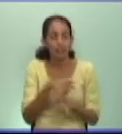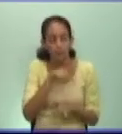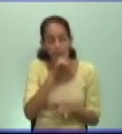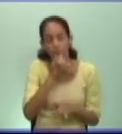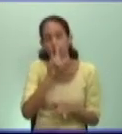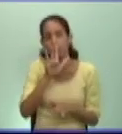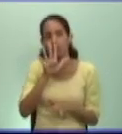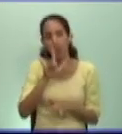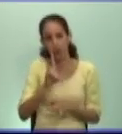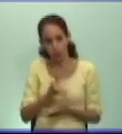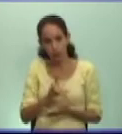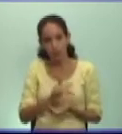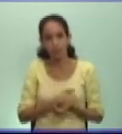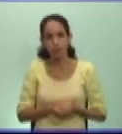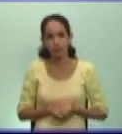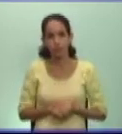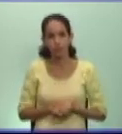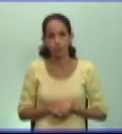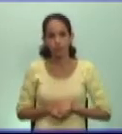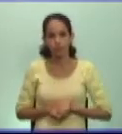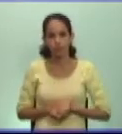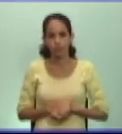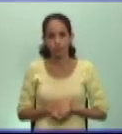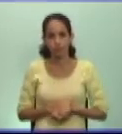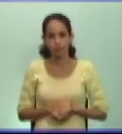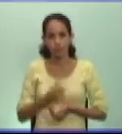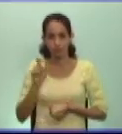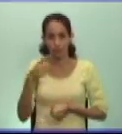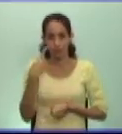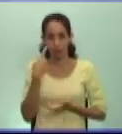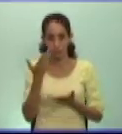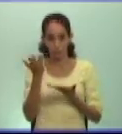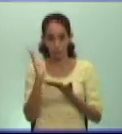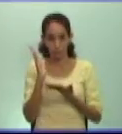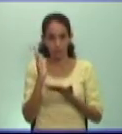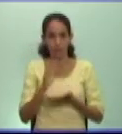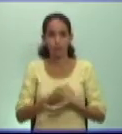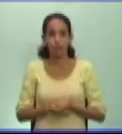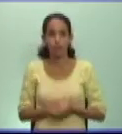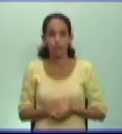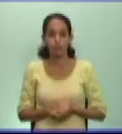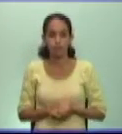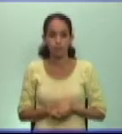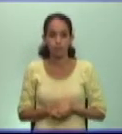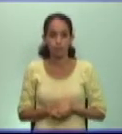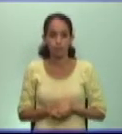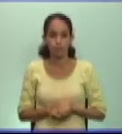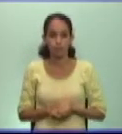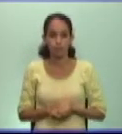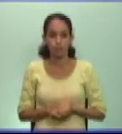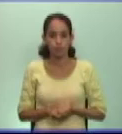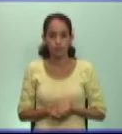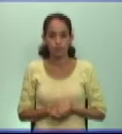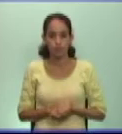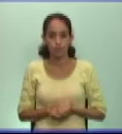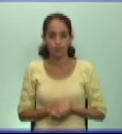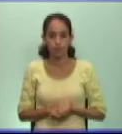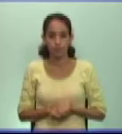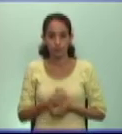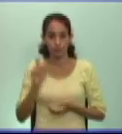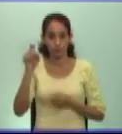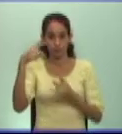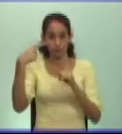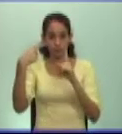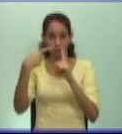1959. Vamos allí, la política desde el punto de vista sociopolítico. Ciclo reformista en Latinoamérica.